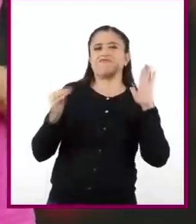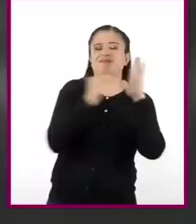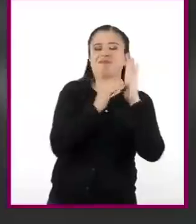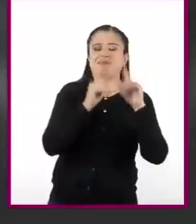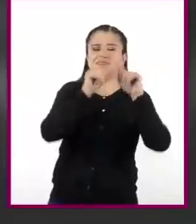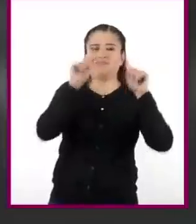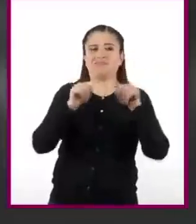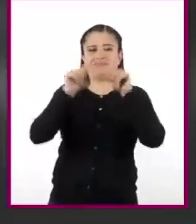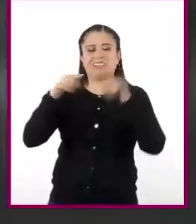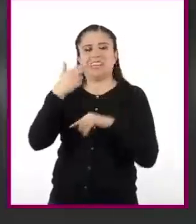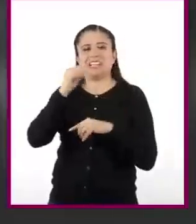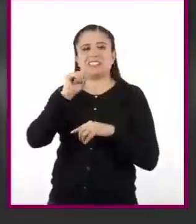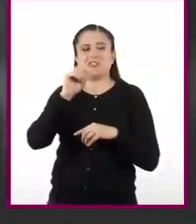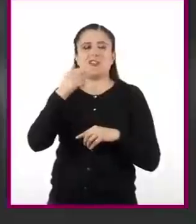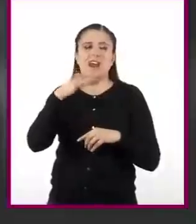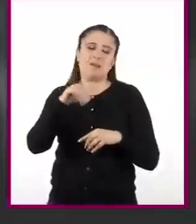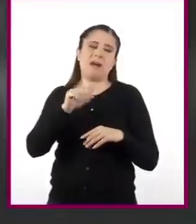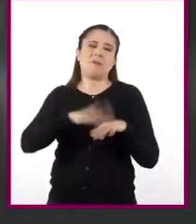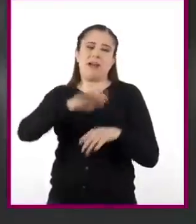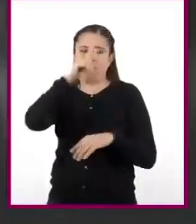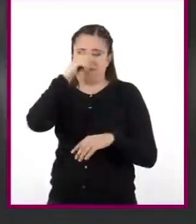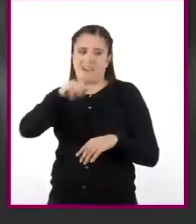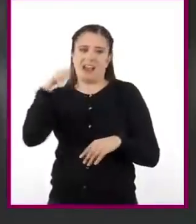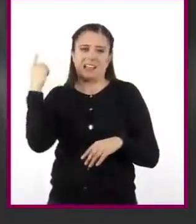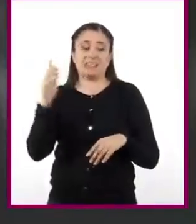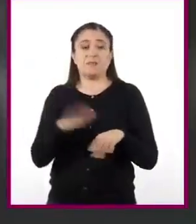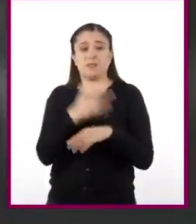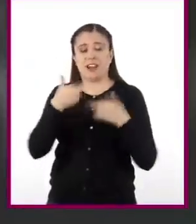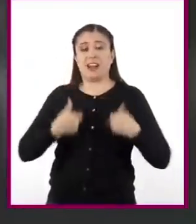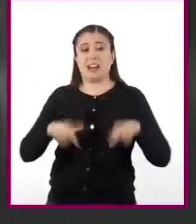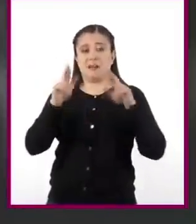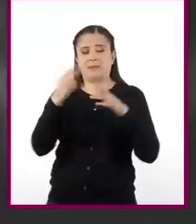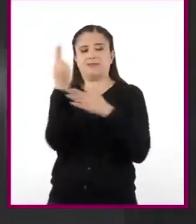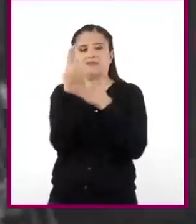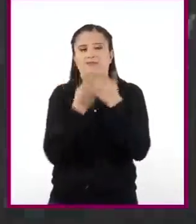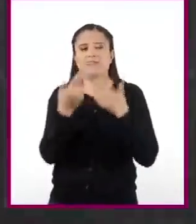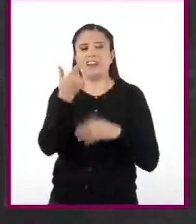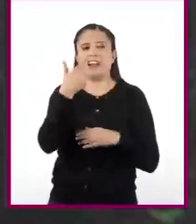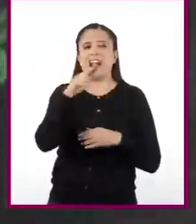frecuencias, pues la información numérica se representa gráficamente.